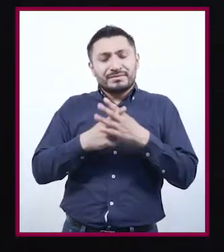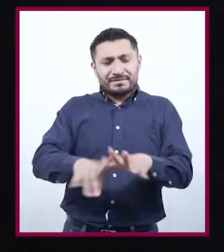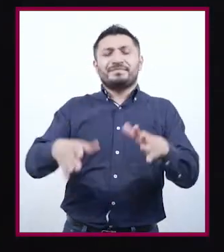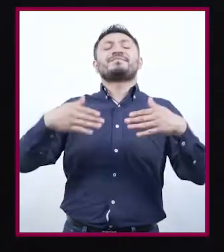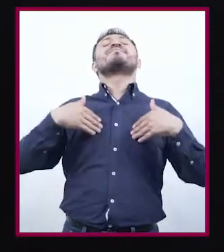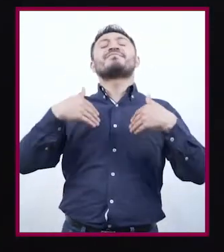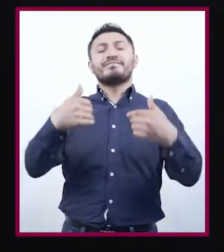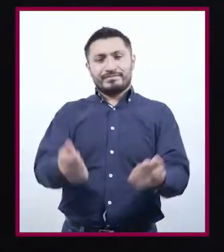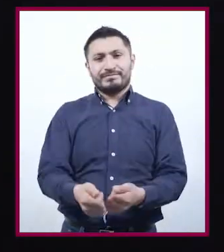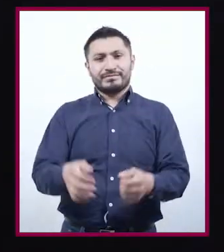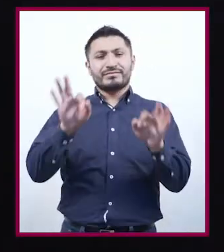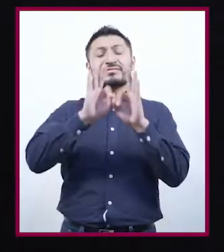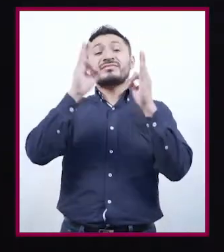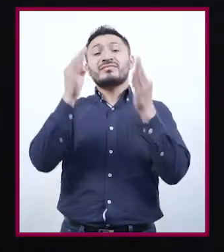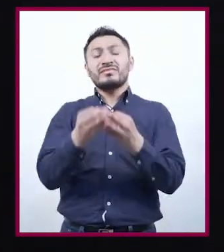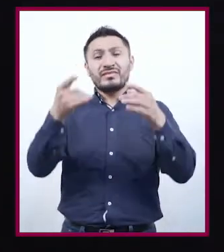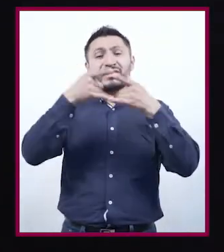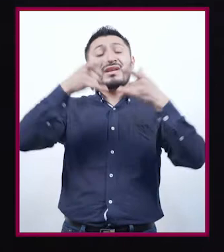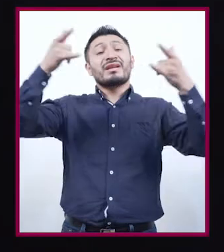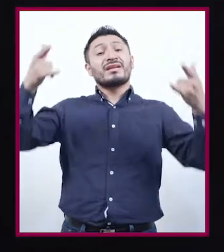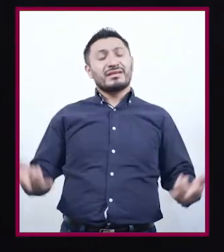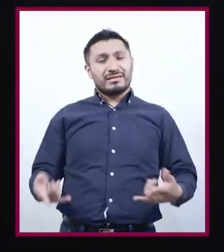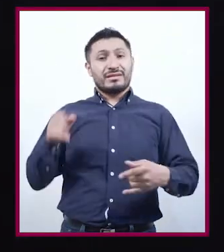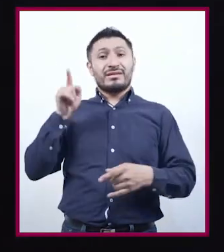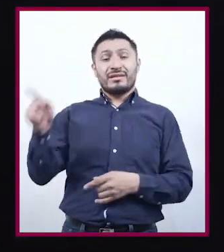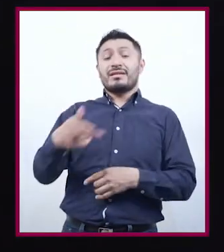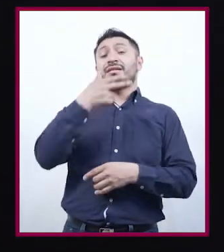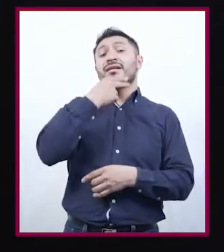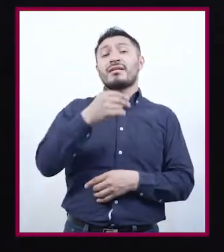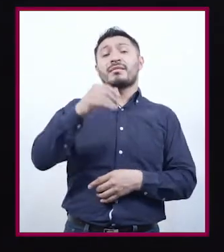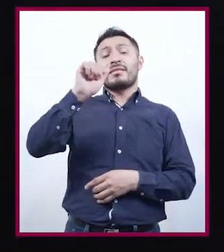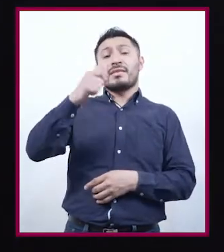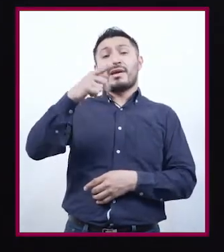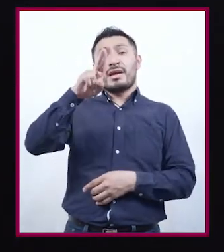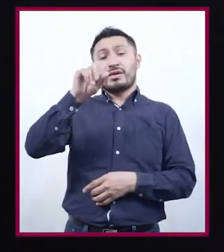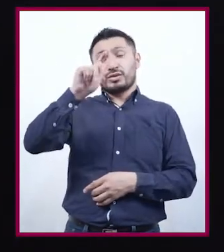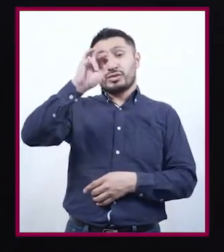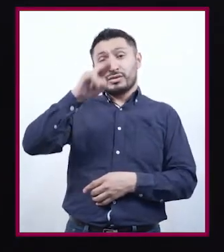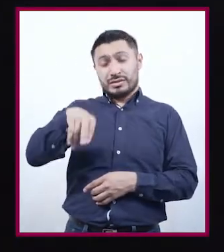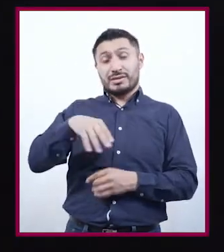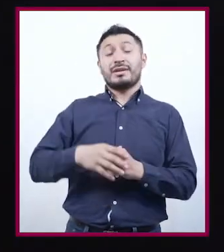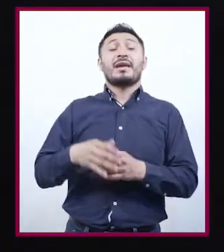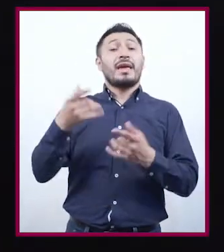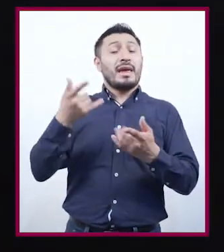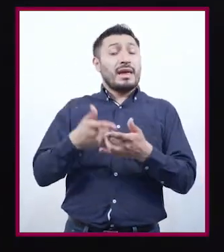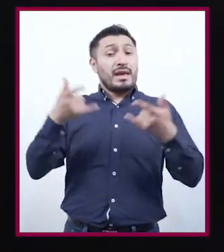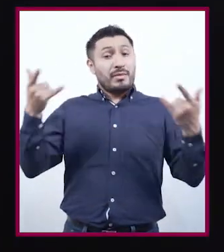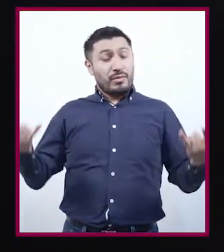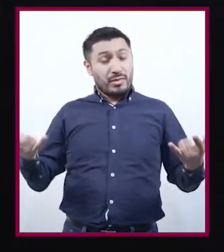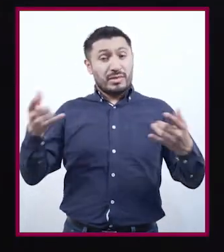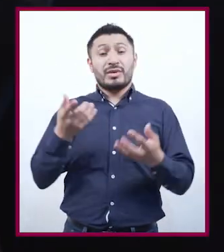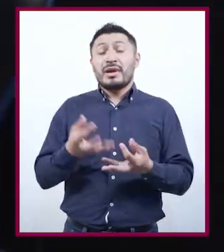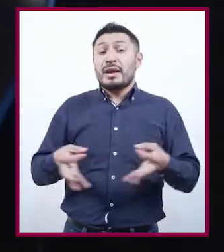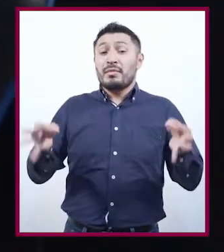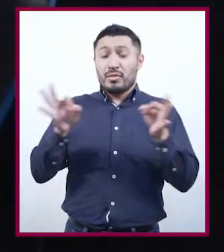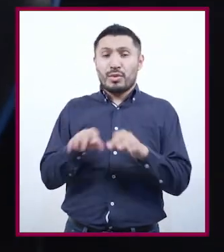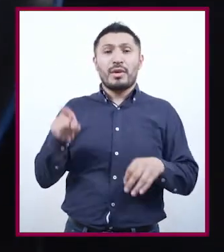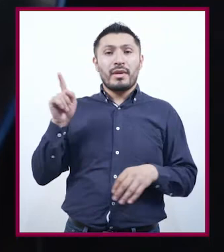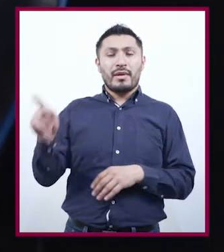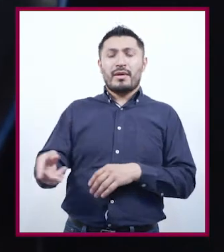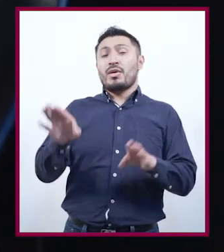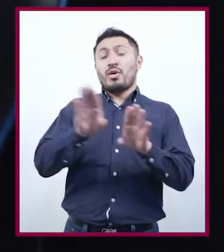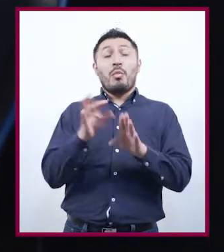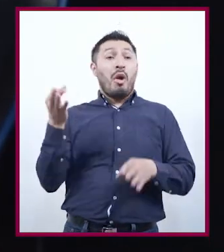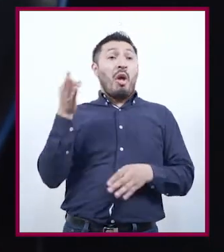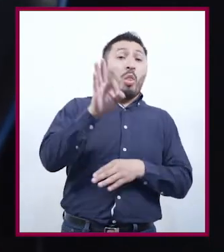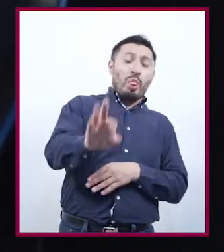que hemos empezado a entender de una manera distinta el papel que jugó este polémico hombre en nuestra historia. Más allá de